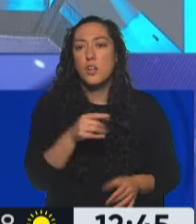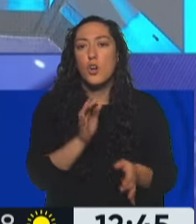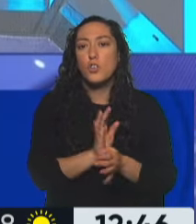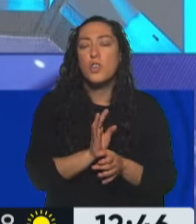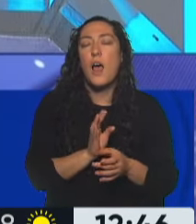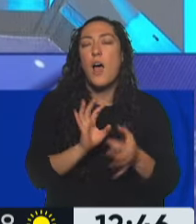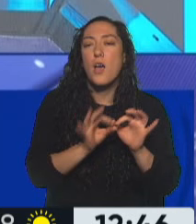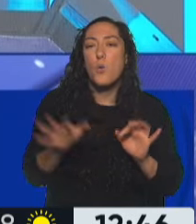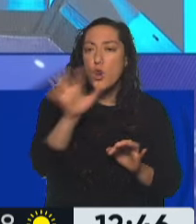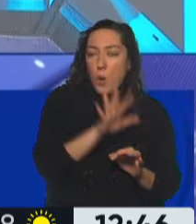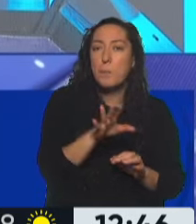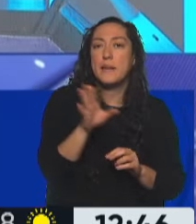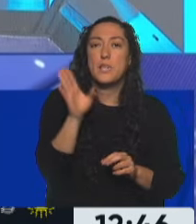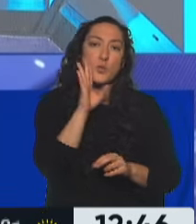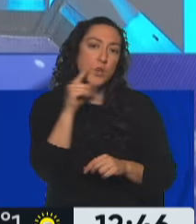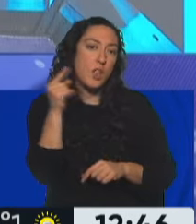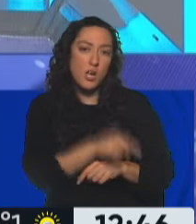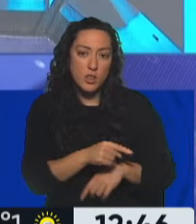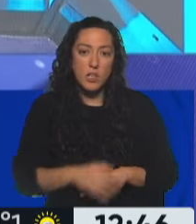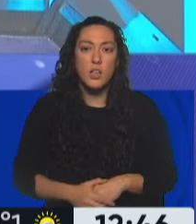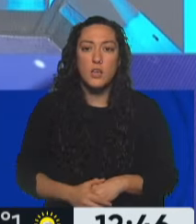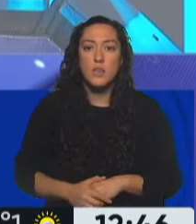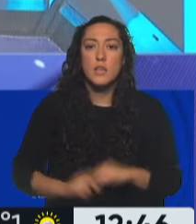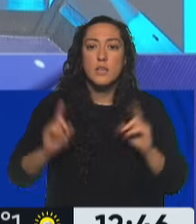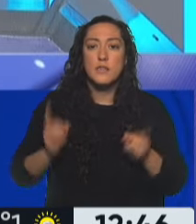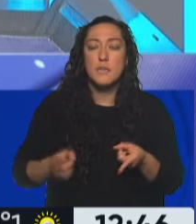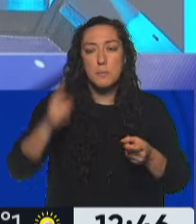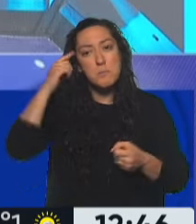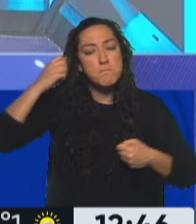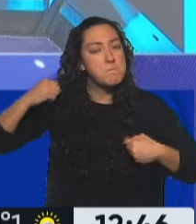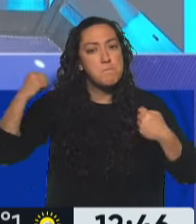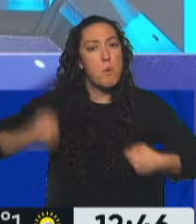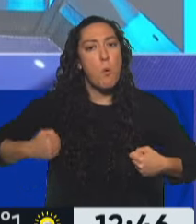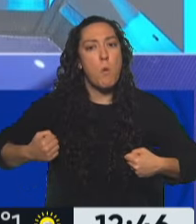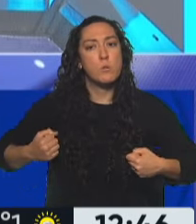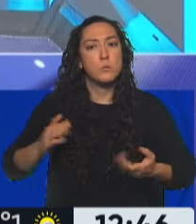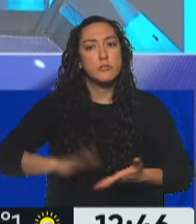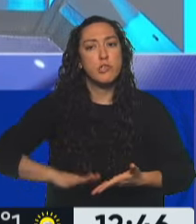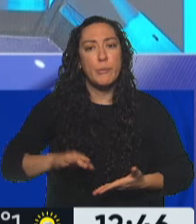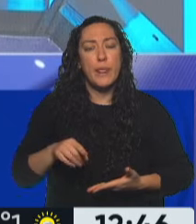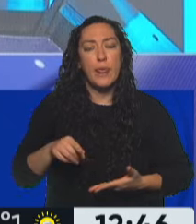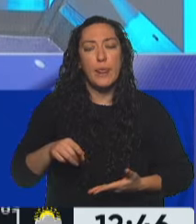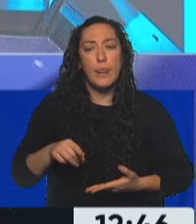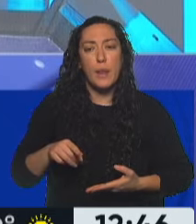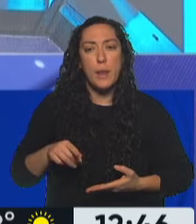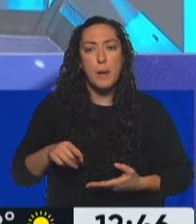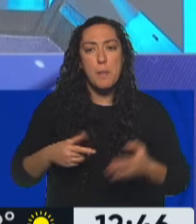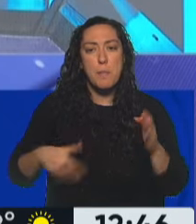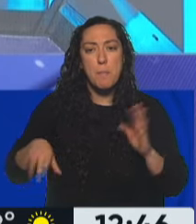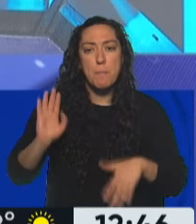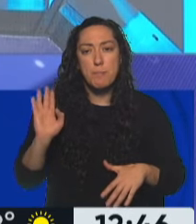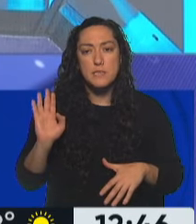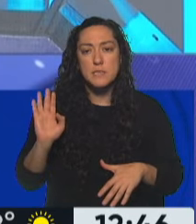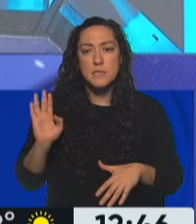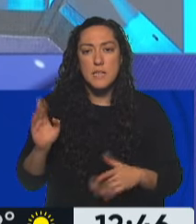antieuropeo y antiestadounidense. Y bueno, y una toma de posición muy fuerte respecto a lo que se considera evidentemente el predominio, el